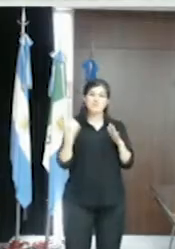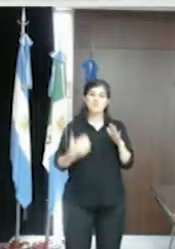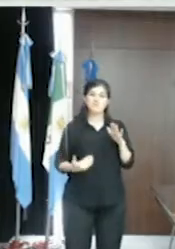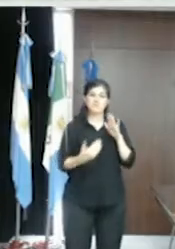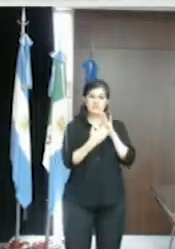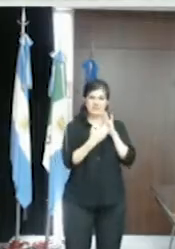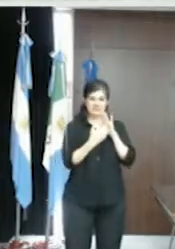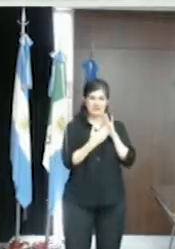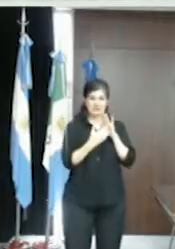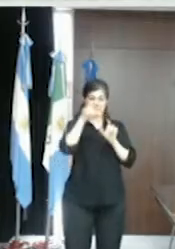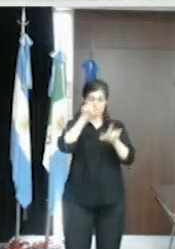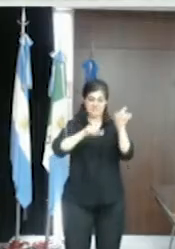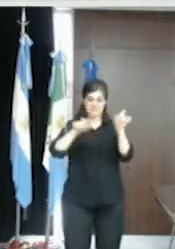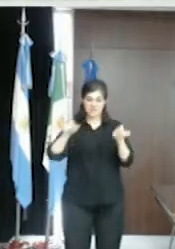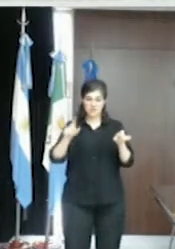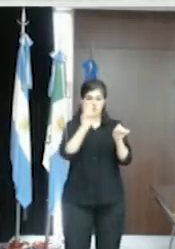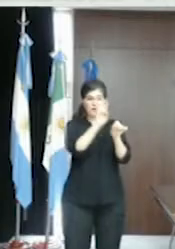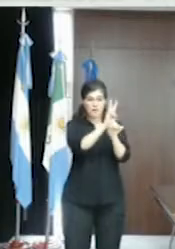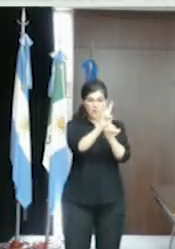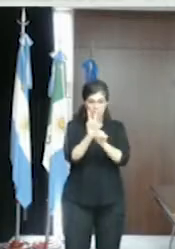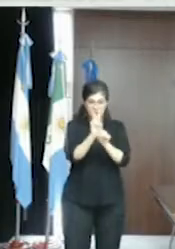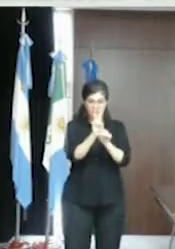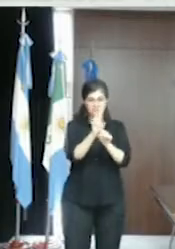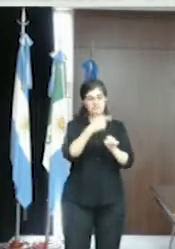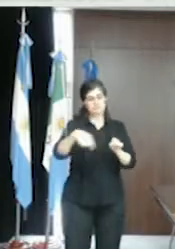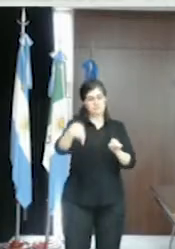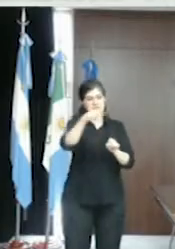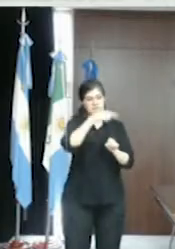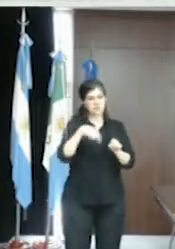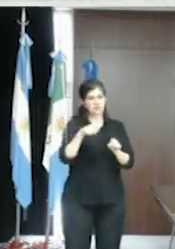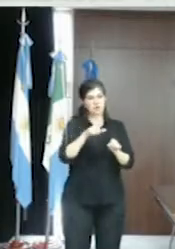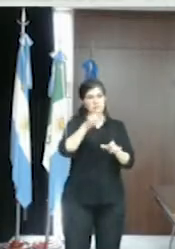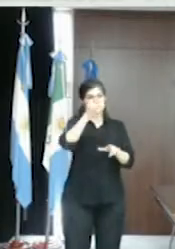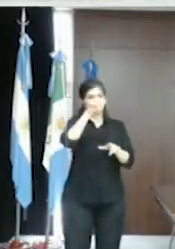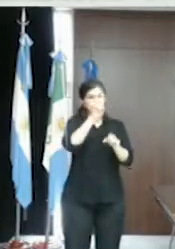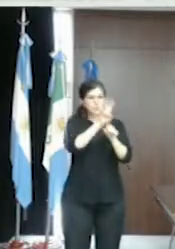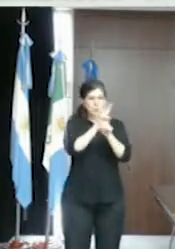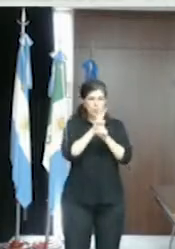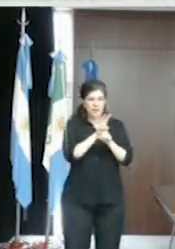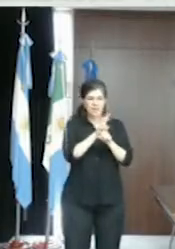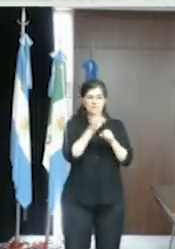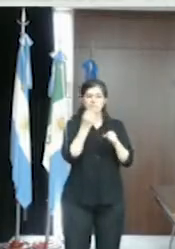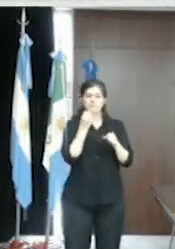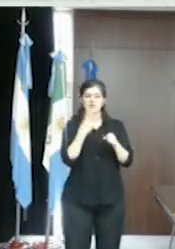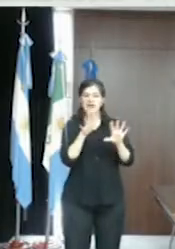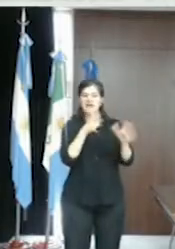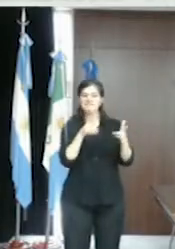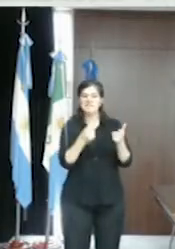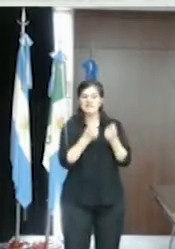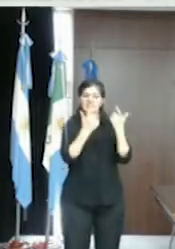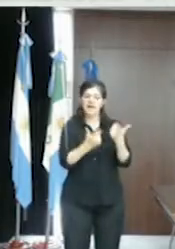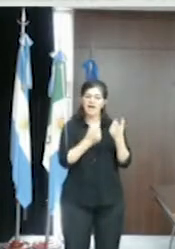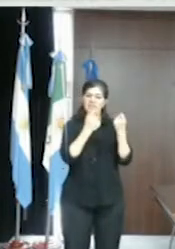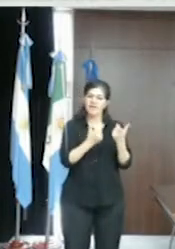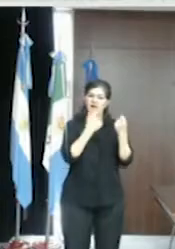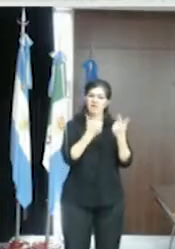para los cuidadores. No solamente den, porque se van a agotar. Aprendan a